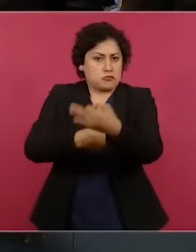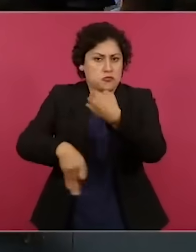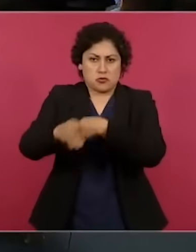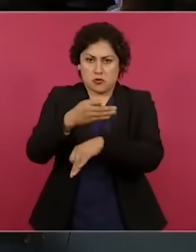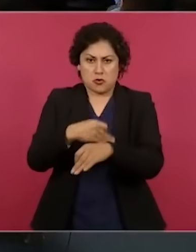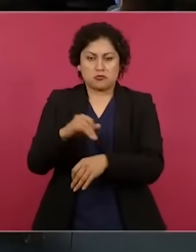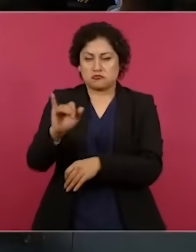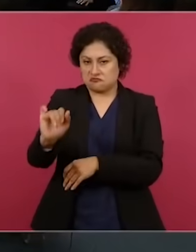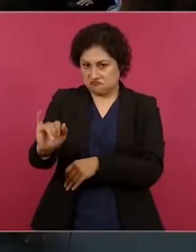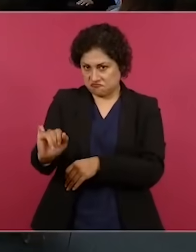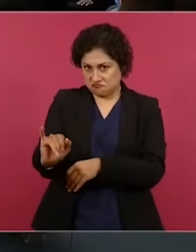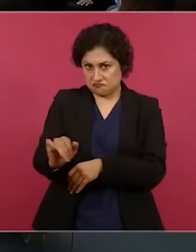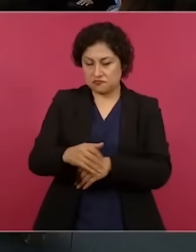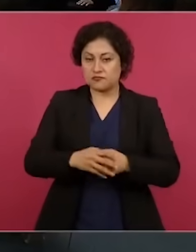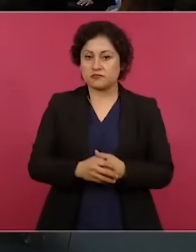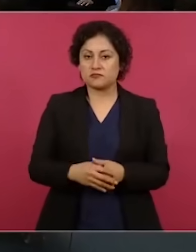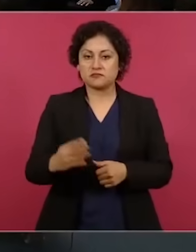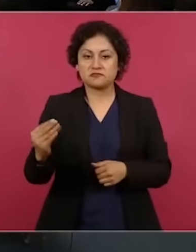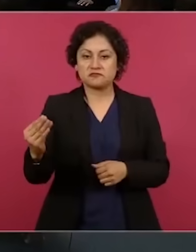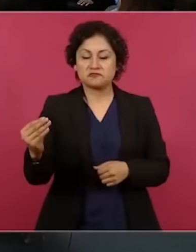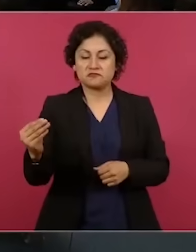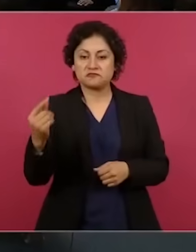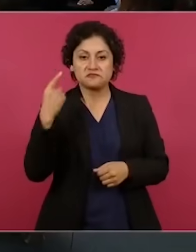lo que mandaron.